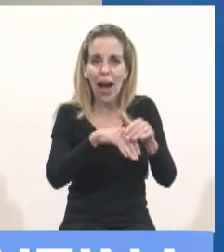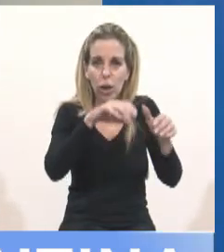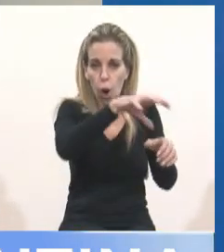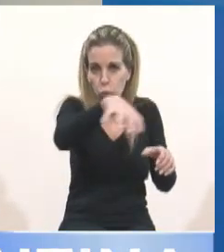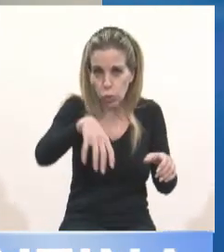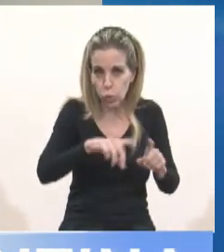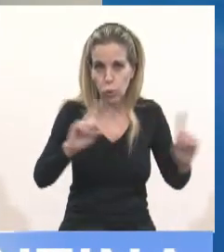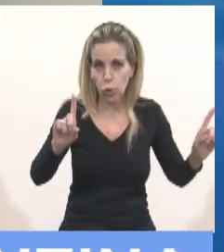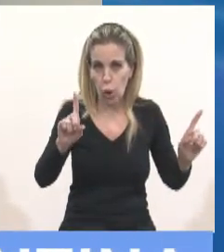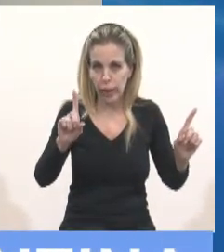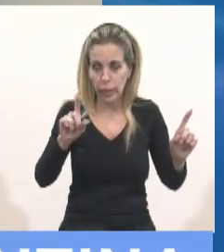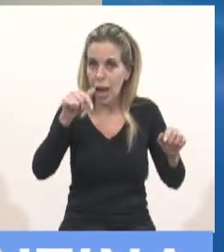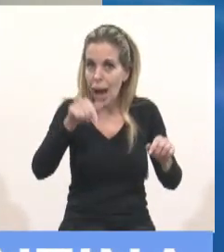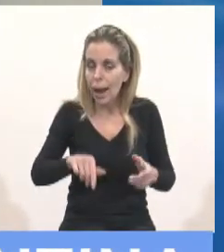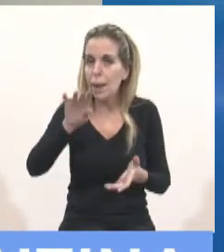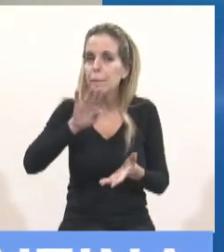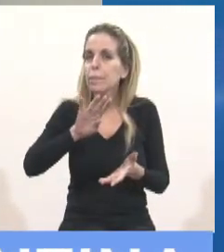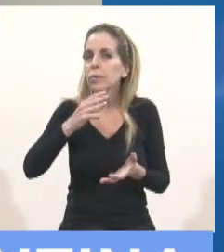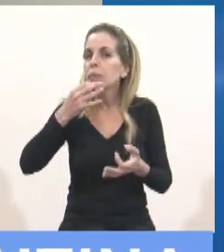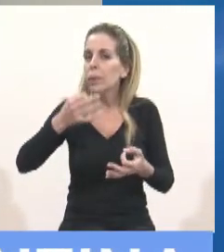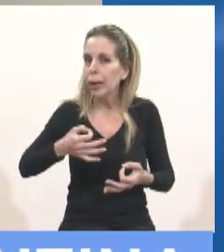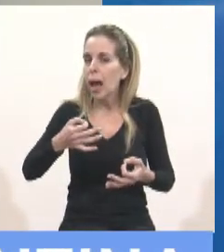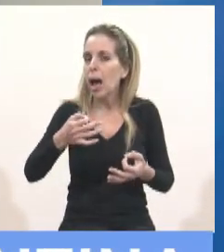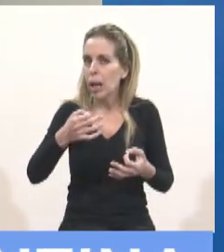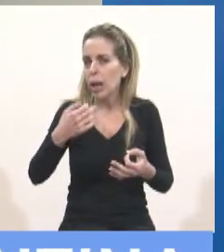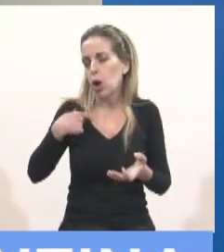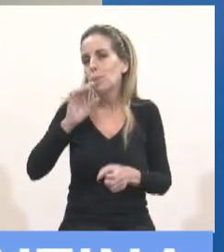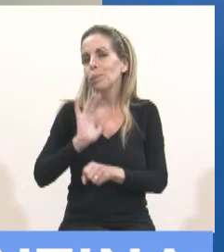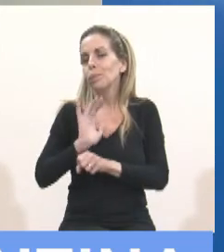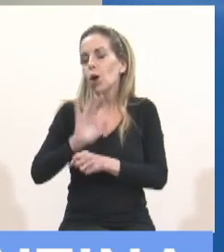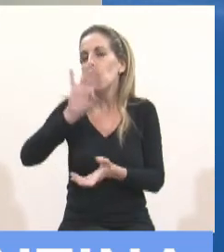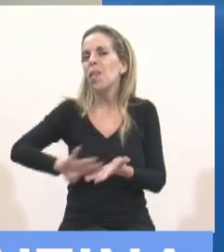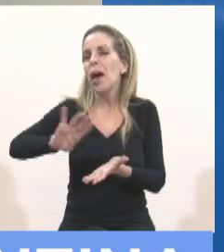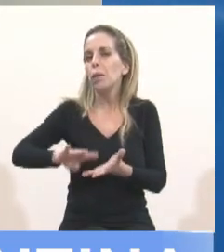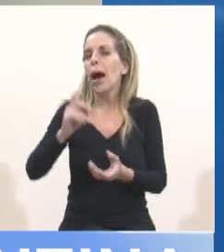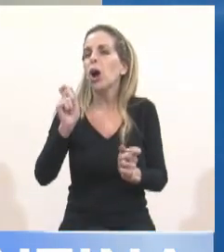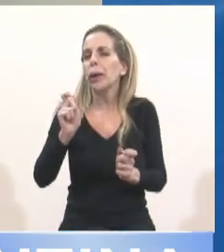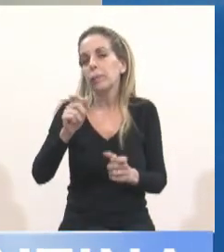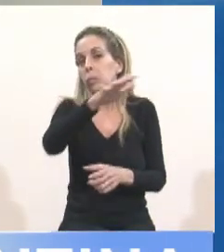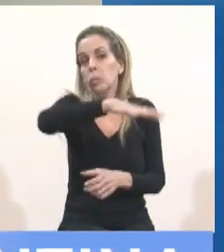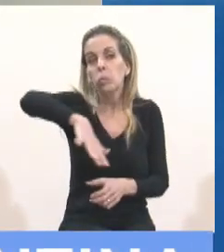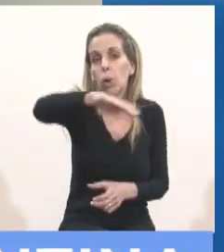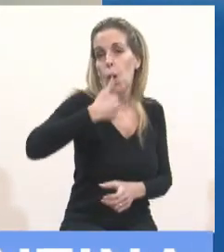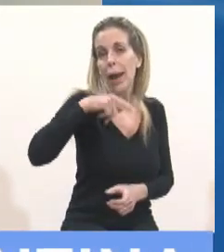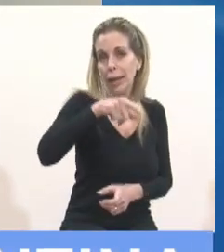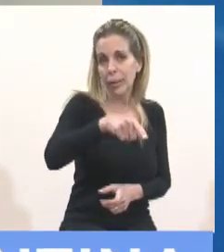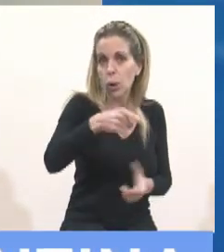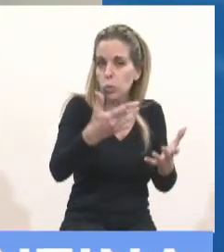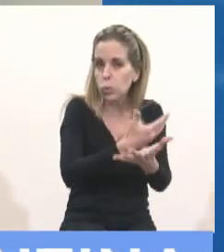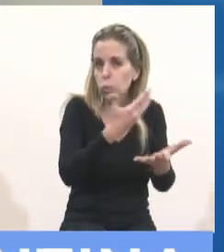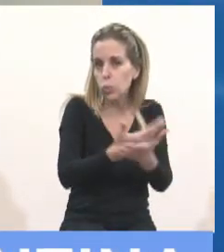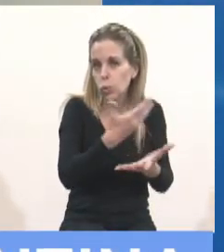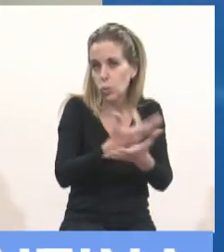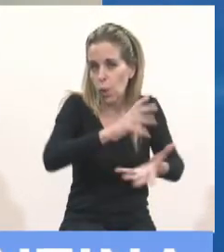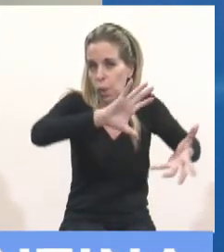sector financiero. La mayor deuda es con su pueblo, que se ha visto empobrecido, que ha sufrido y